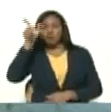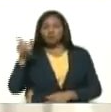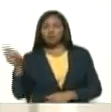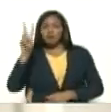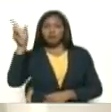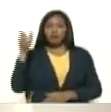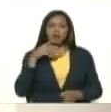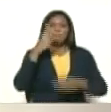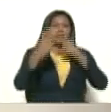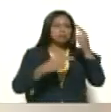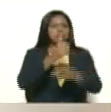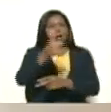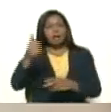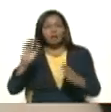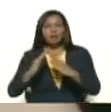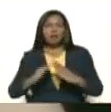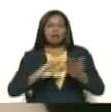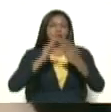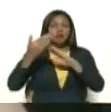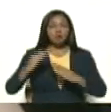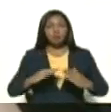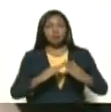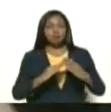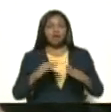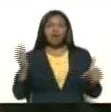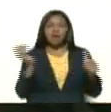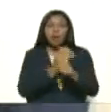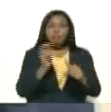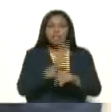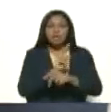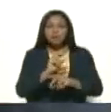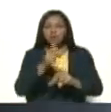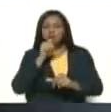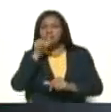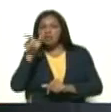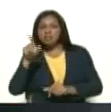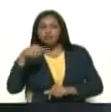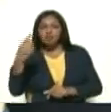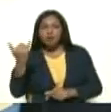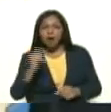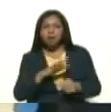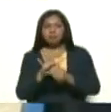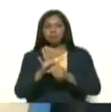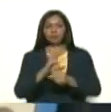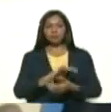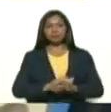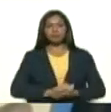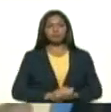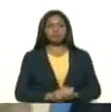visiten casa por casa las comunidades y detecten rápido los casos de COVID-19.